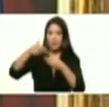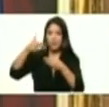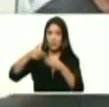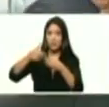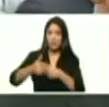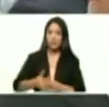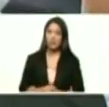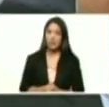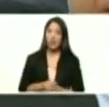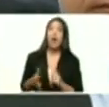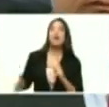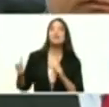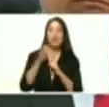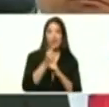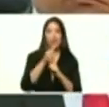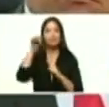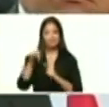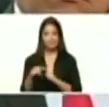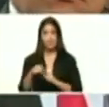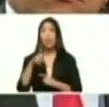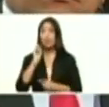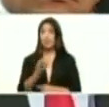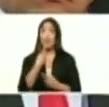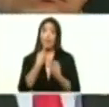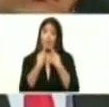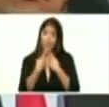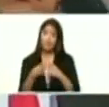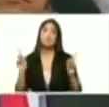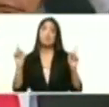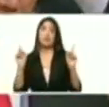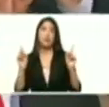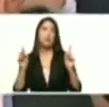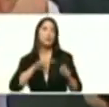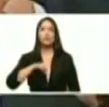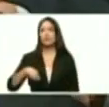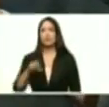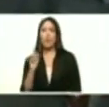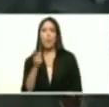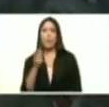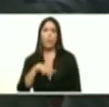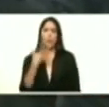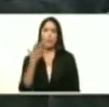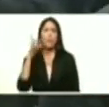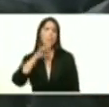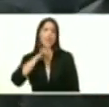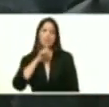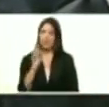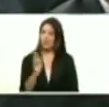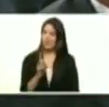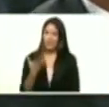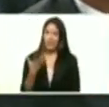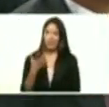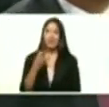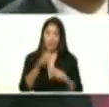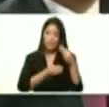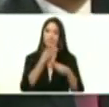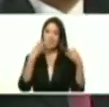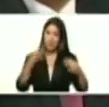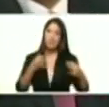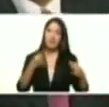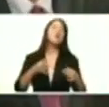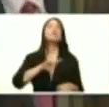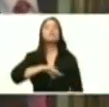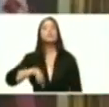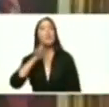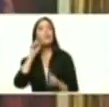han logrado esto. Tenemos que decirlo, pues. Solo no podemos caernos a coba. Lo han logrado. Y nosotros estamos